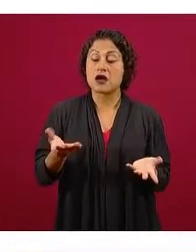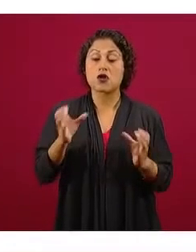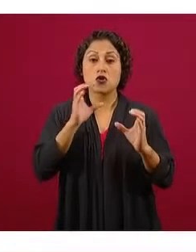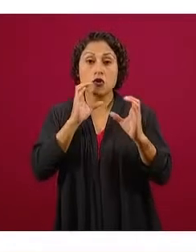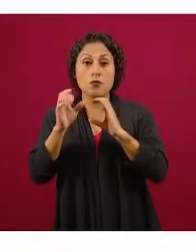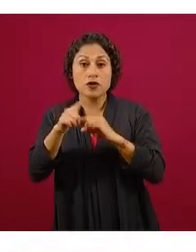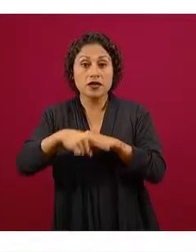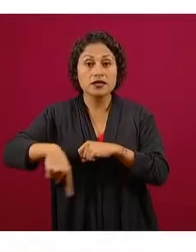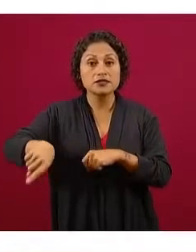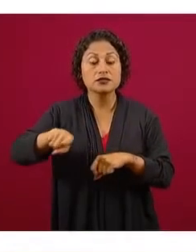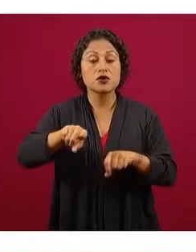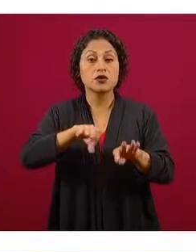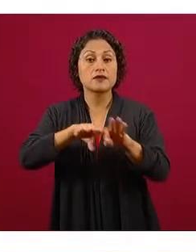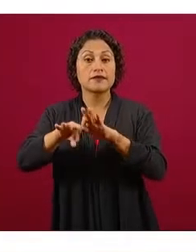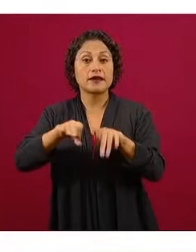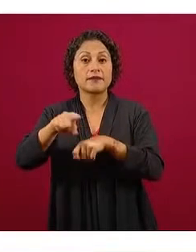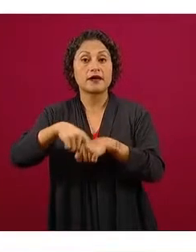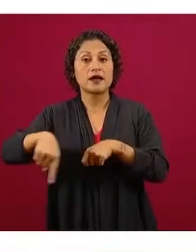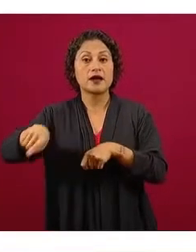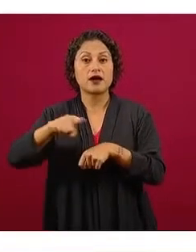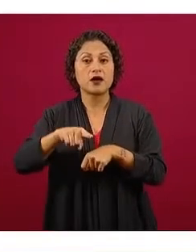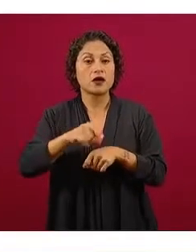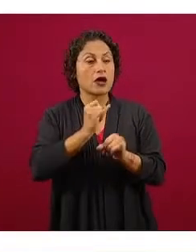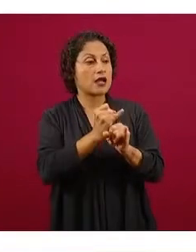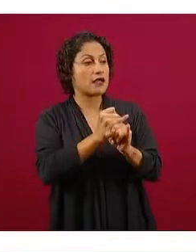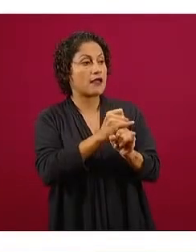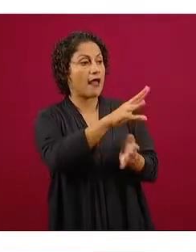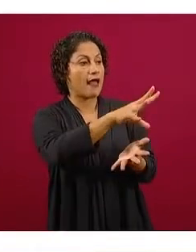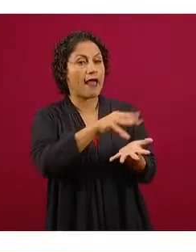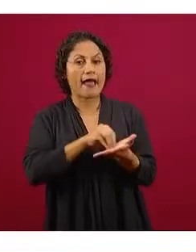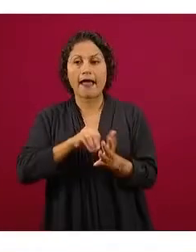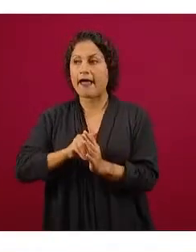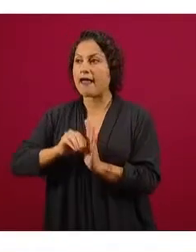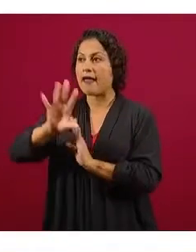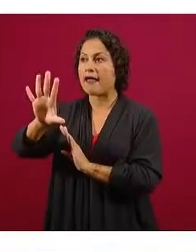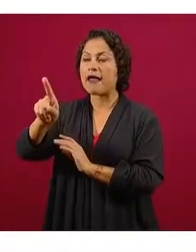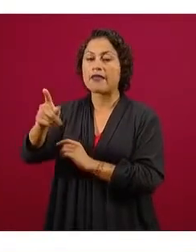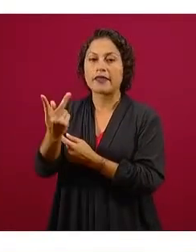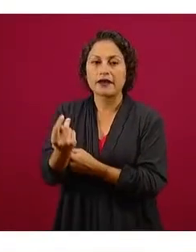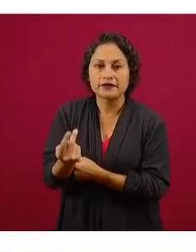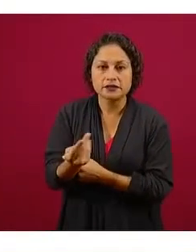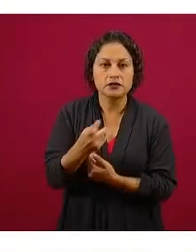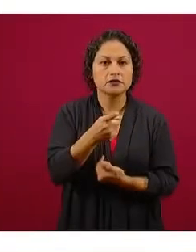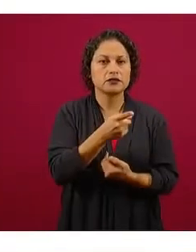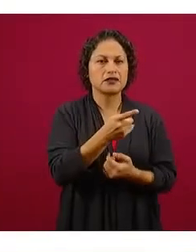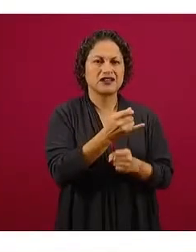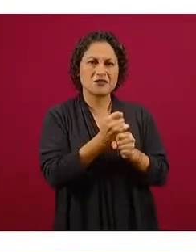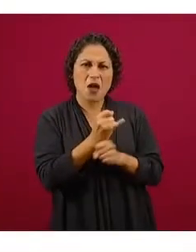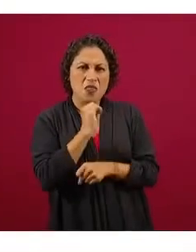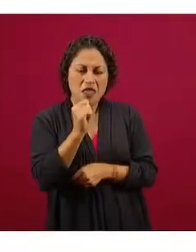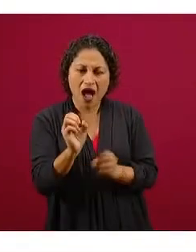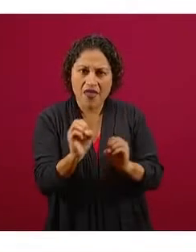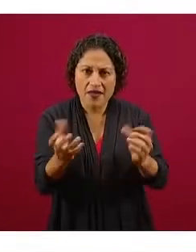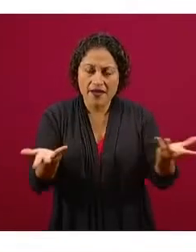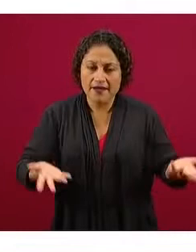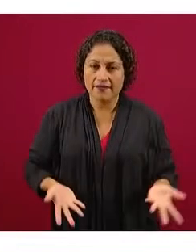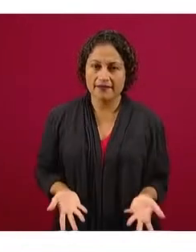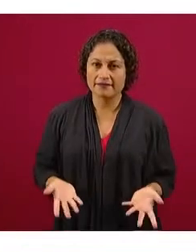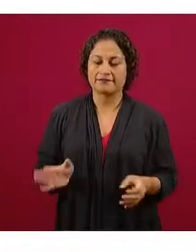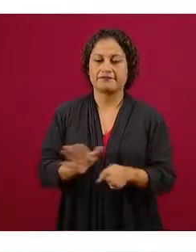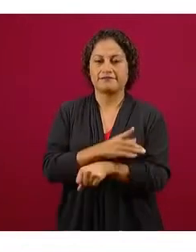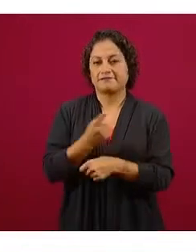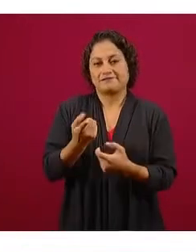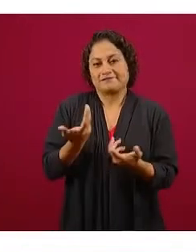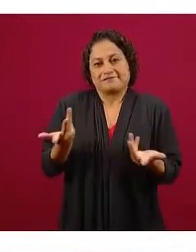y subir todo lo que sale en redes sin confirmar, sin verificar, sin contrastar, porque pues también digamos